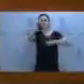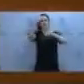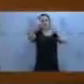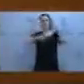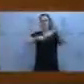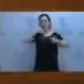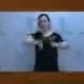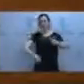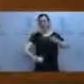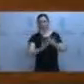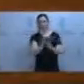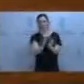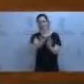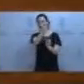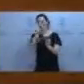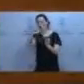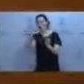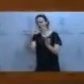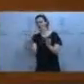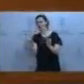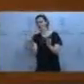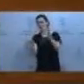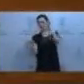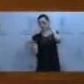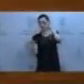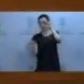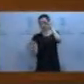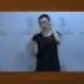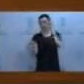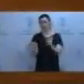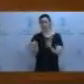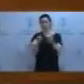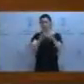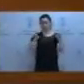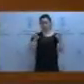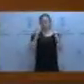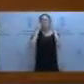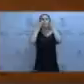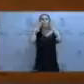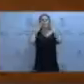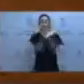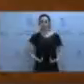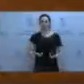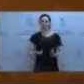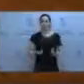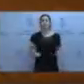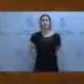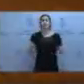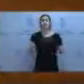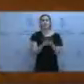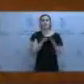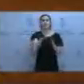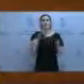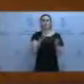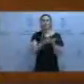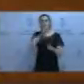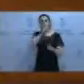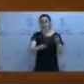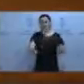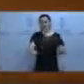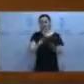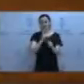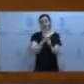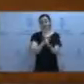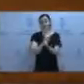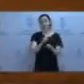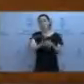toda la mañana oyendo temas empresariales y, sobre todo, humano. Supone un colectivo de más de 2.000 trabajadores, la mayoría